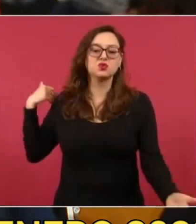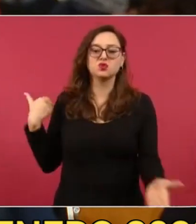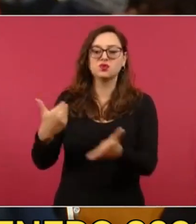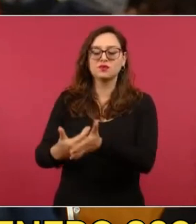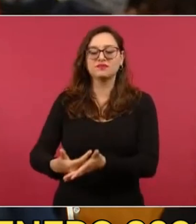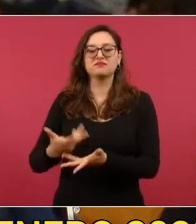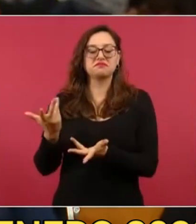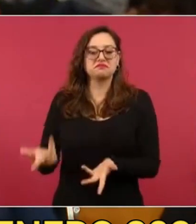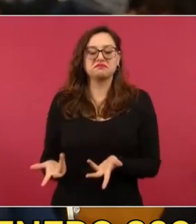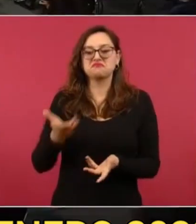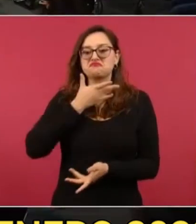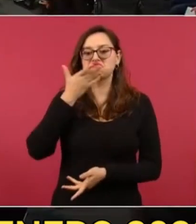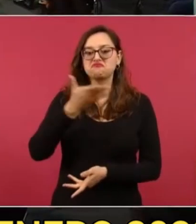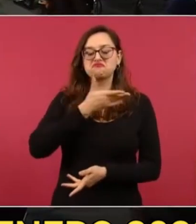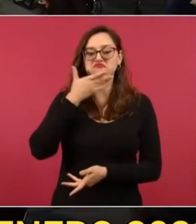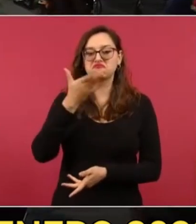y quien